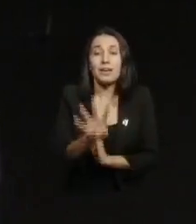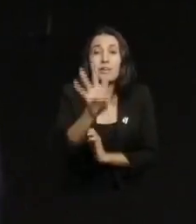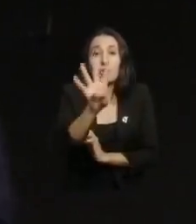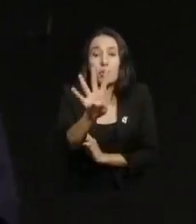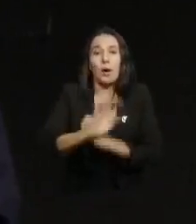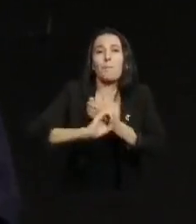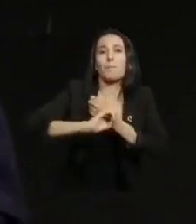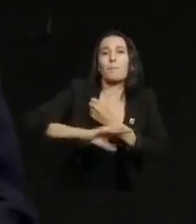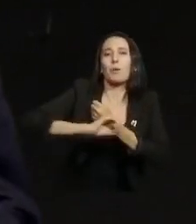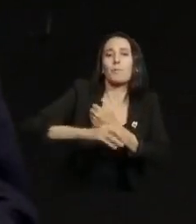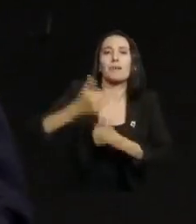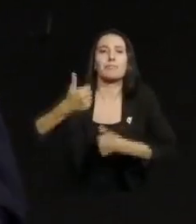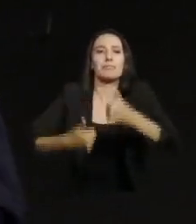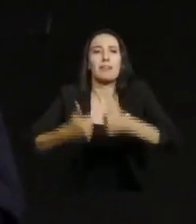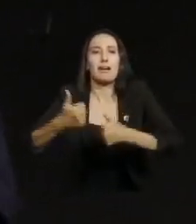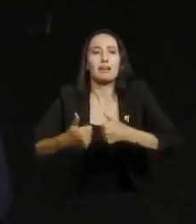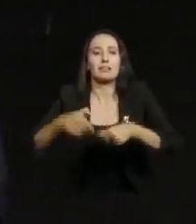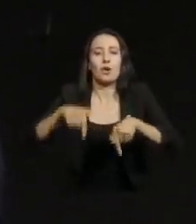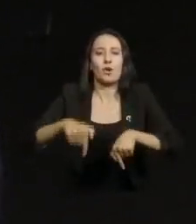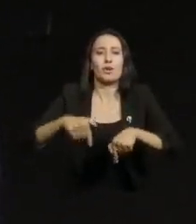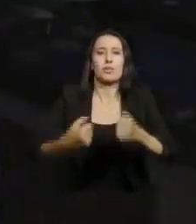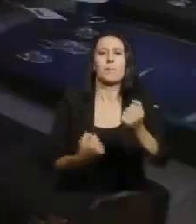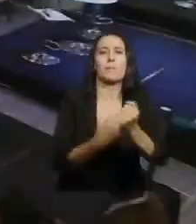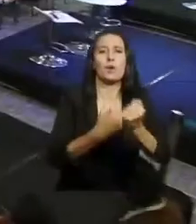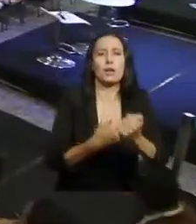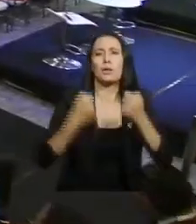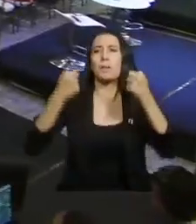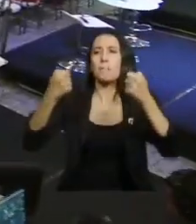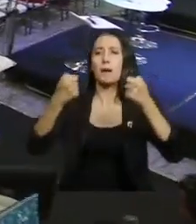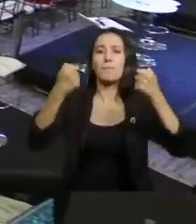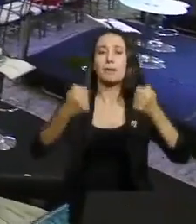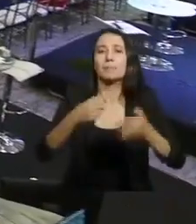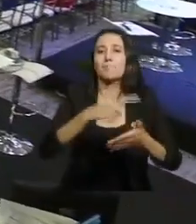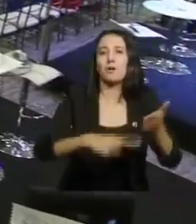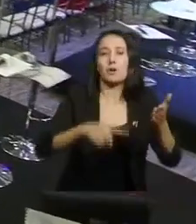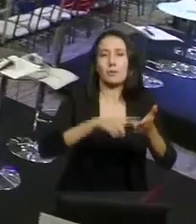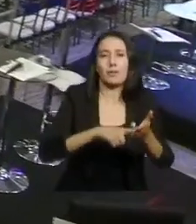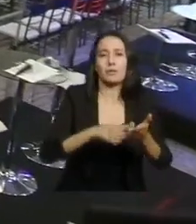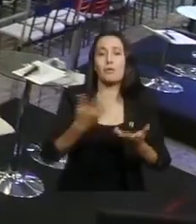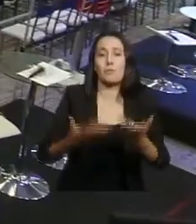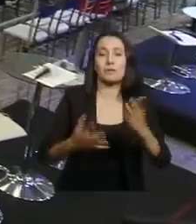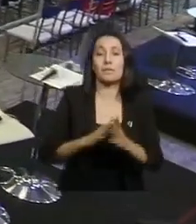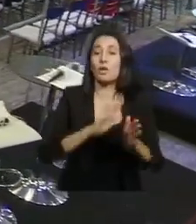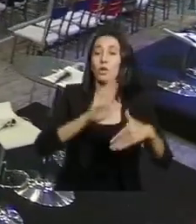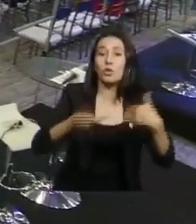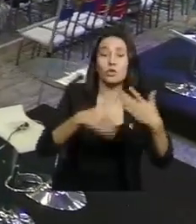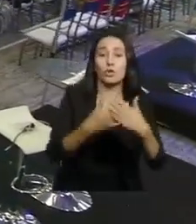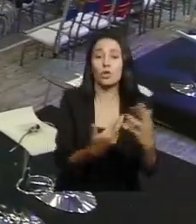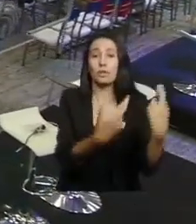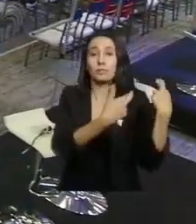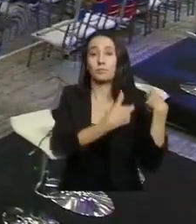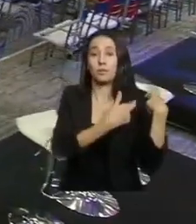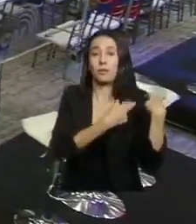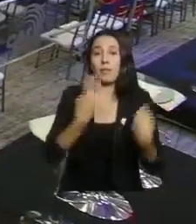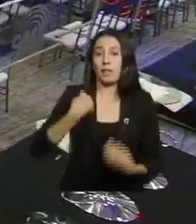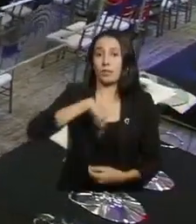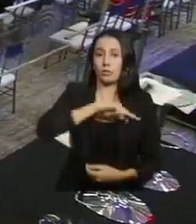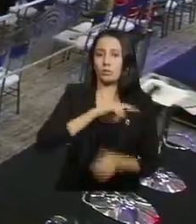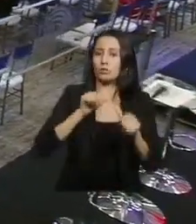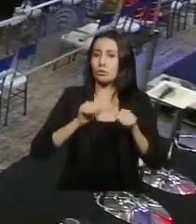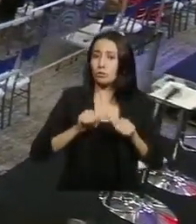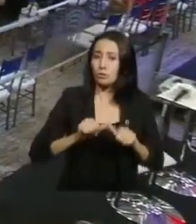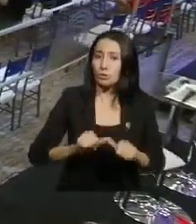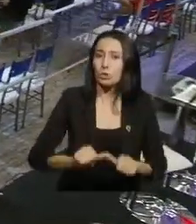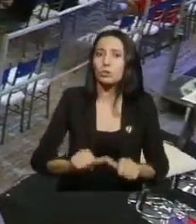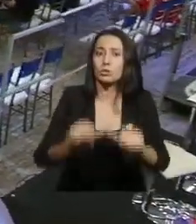haga propaganda en días prohibidos. Nuestra función en todos los ejes preventivo, investigativo e inteligencia no ha parado.